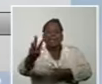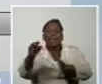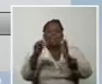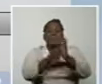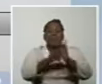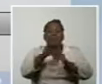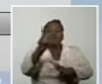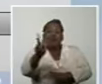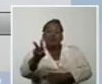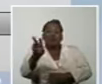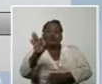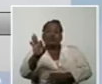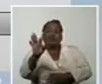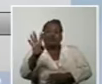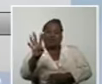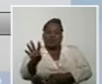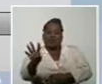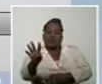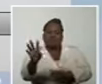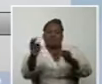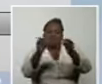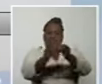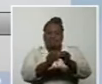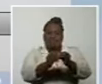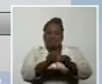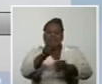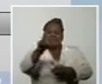3.284, se acumulan